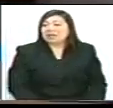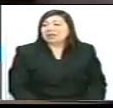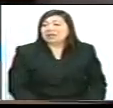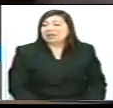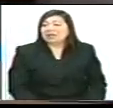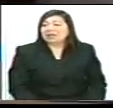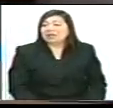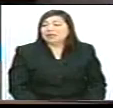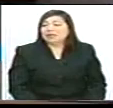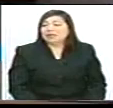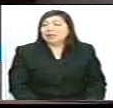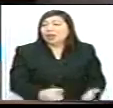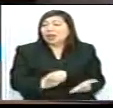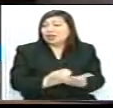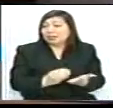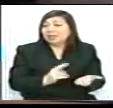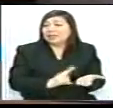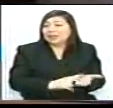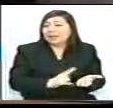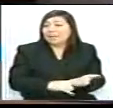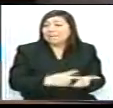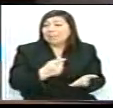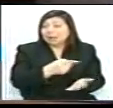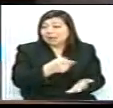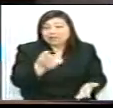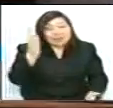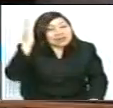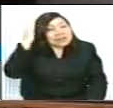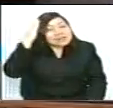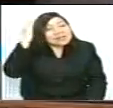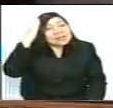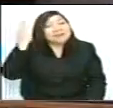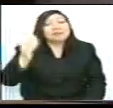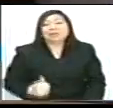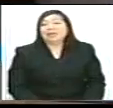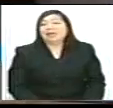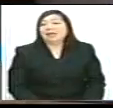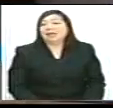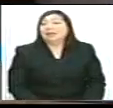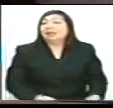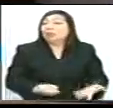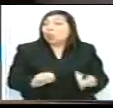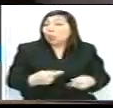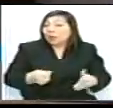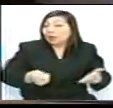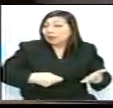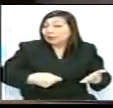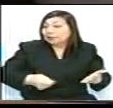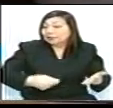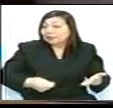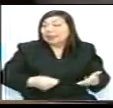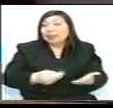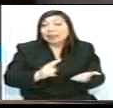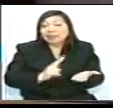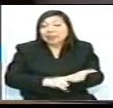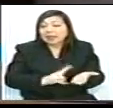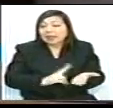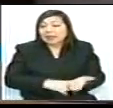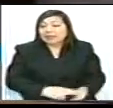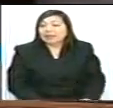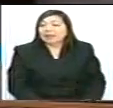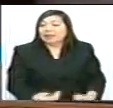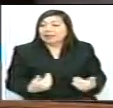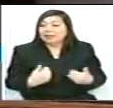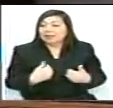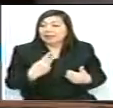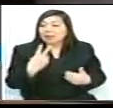Señora, el contrato de estabilidad tributaria, para que sepan, el que suscribe un contrato de estabilidad tributaria tiene que